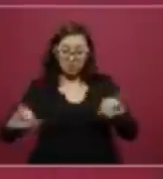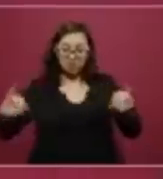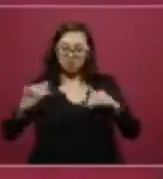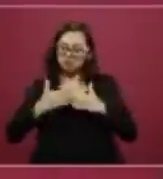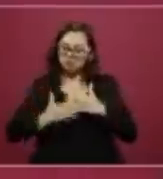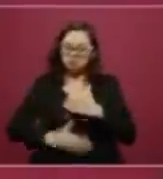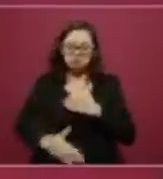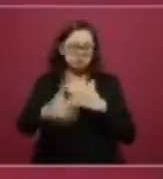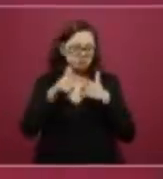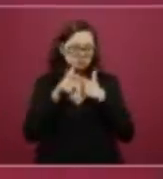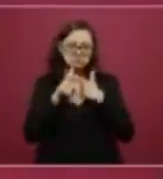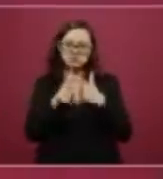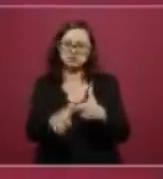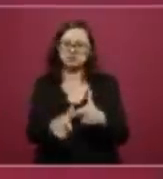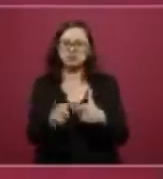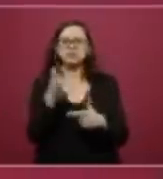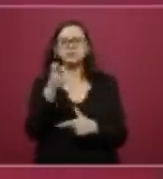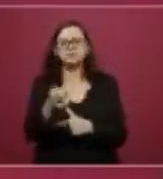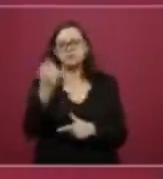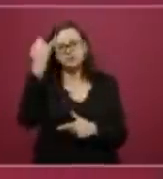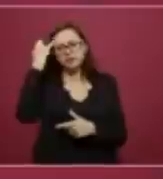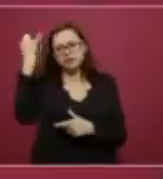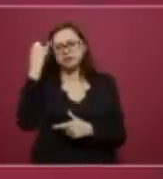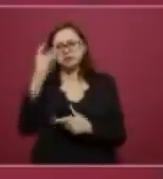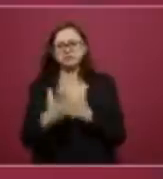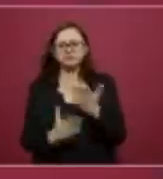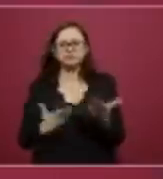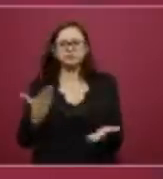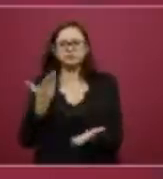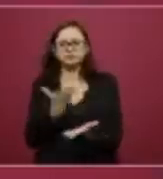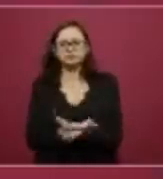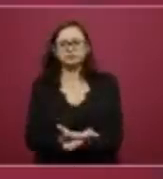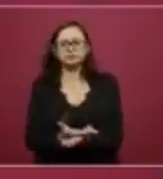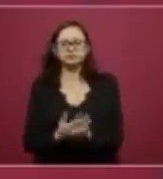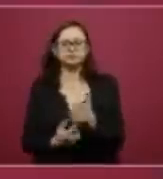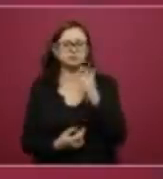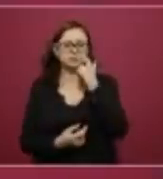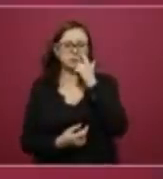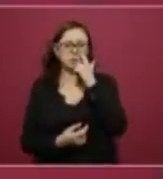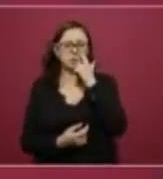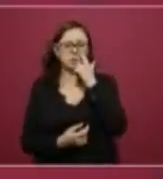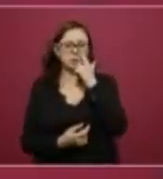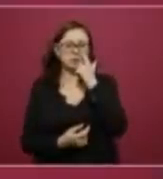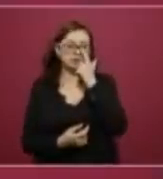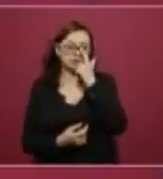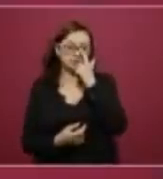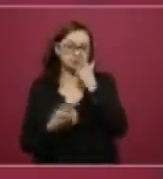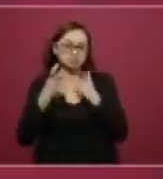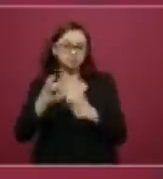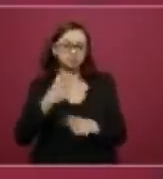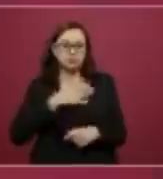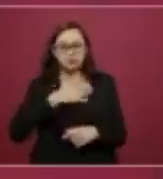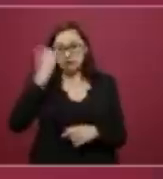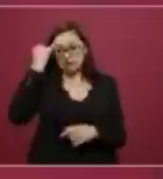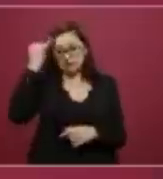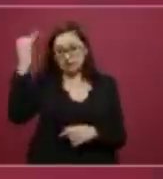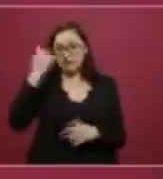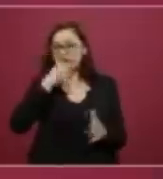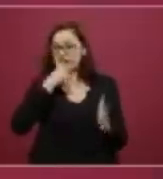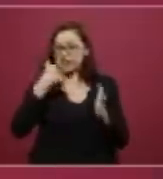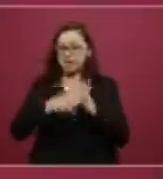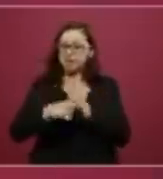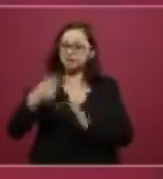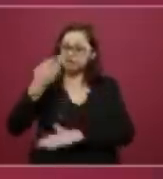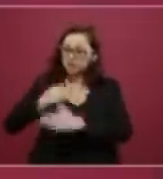es el planteamiento que se tiene ahora. Por eso envié la carta al rey de